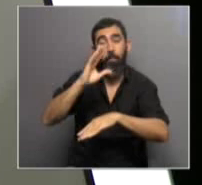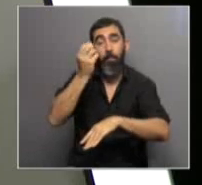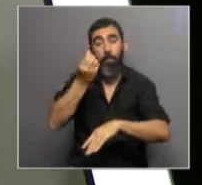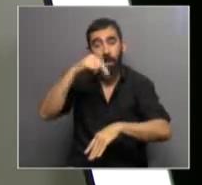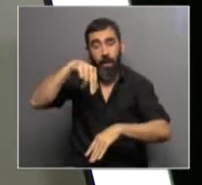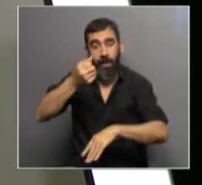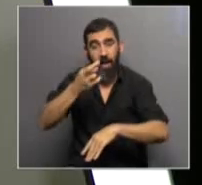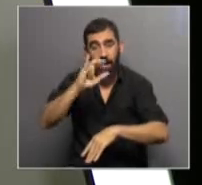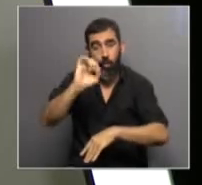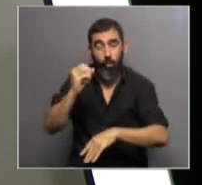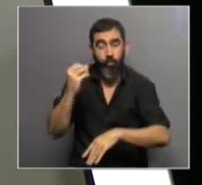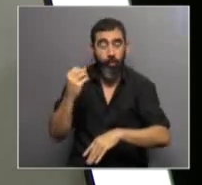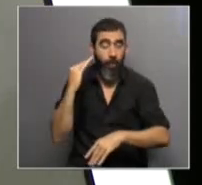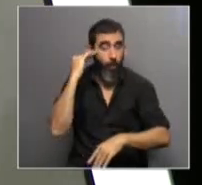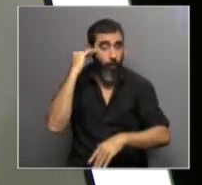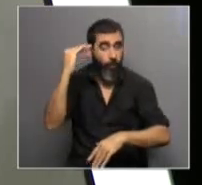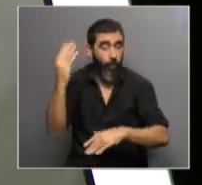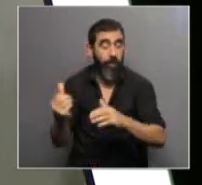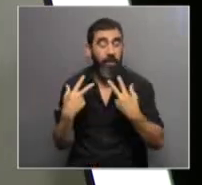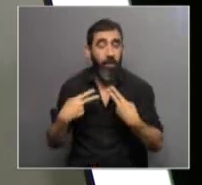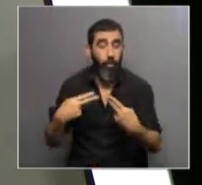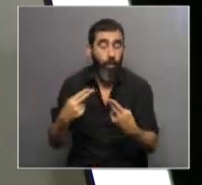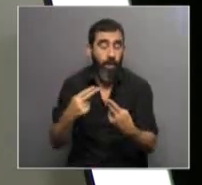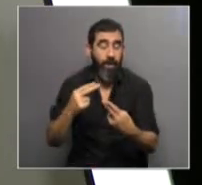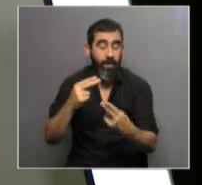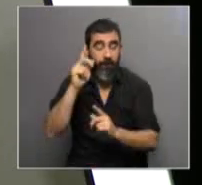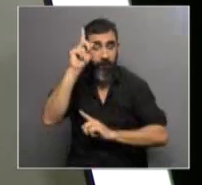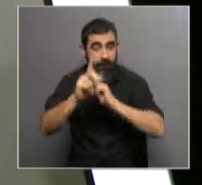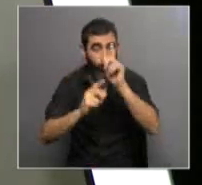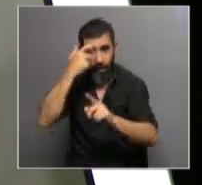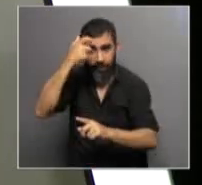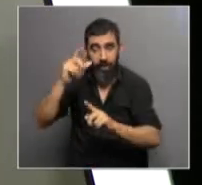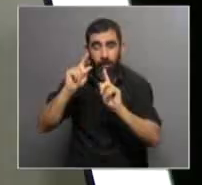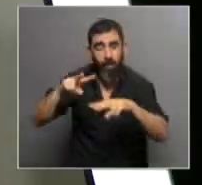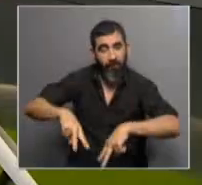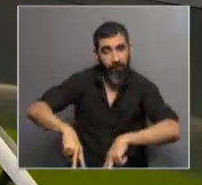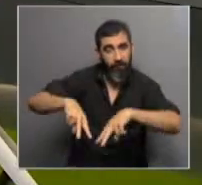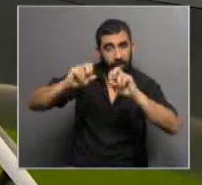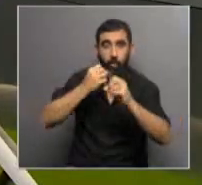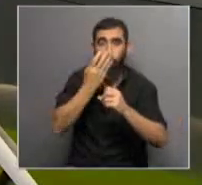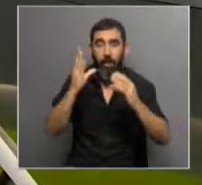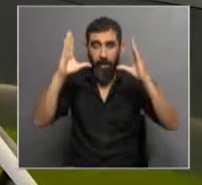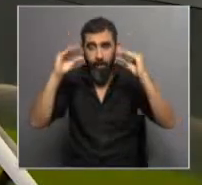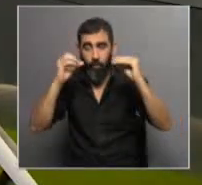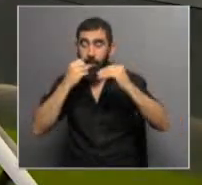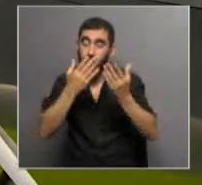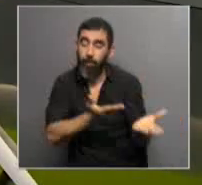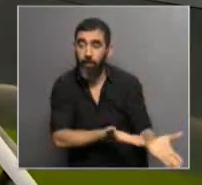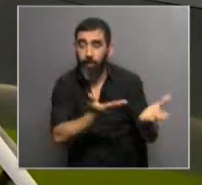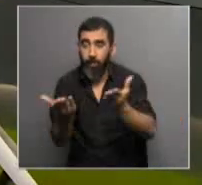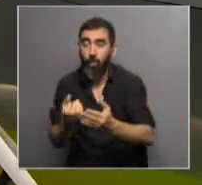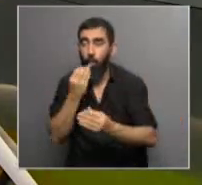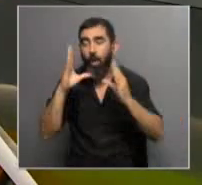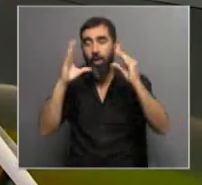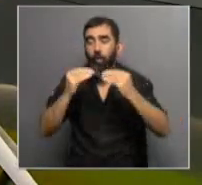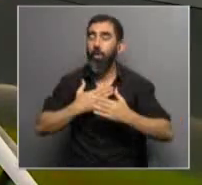profesor titular de geomorfología en facultad de ciencias e investigador de predecibles geociencias daniel buenas noches bienvenidos sobre ciencias noches un